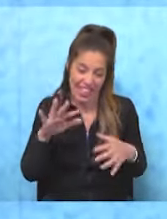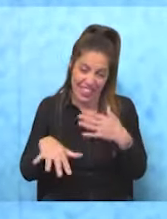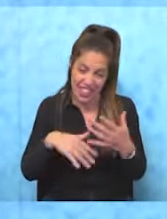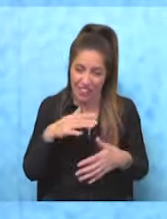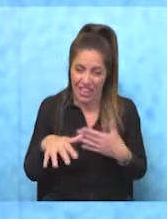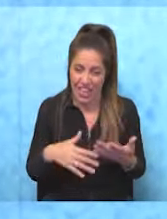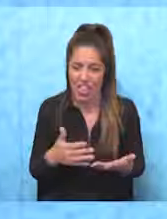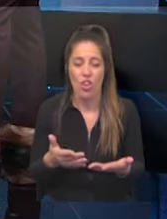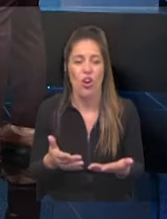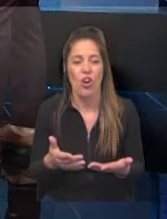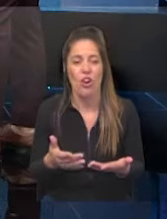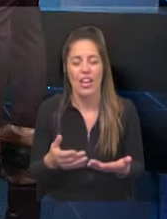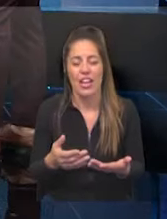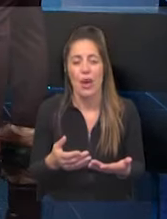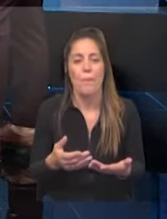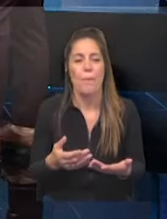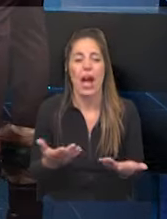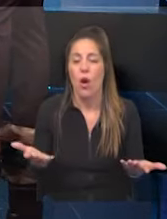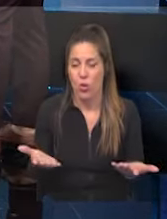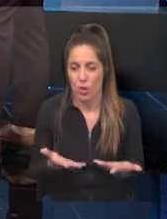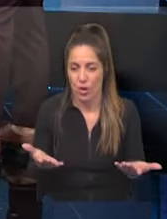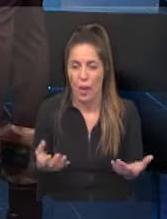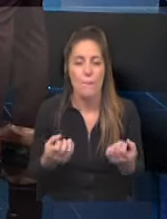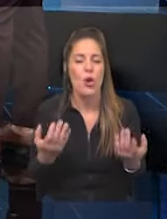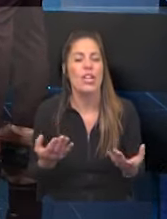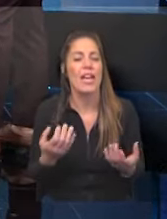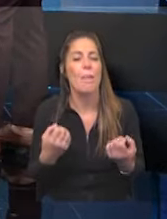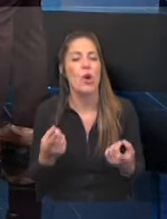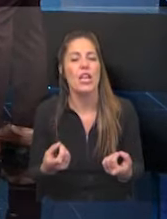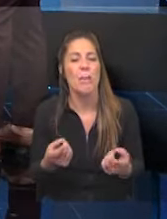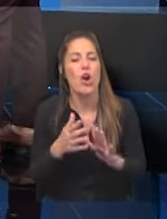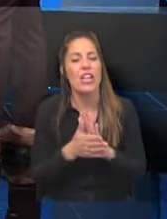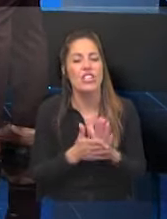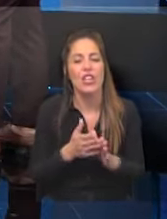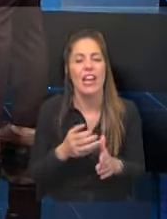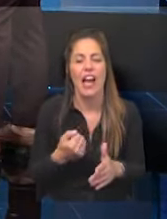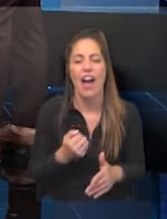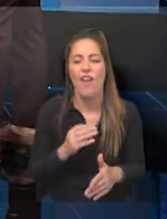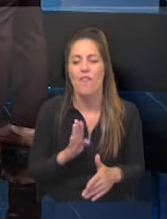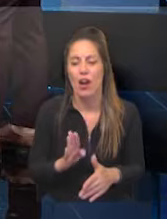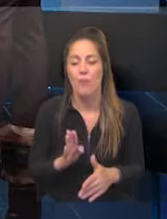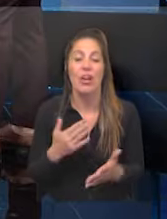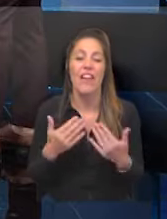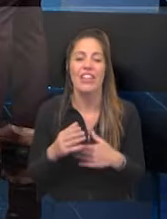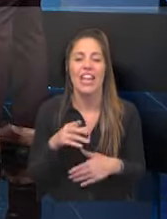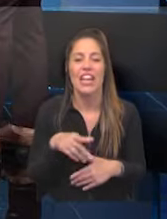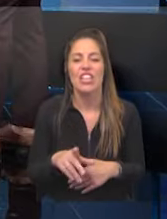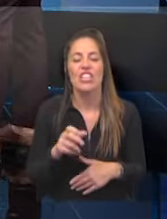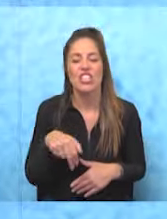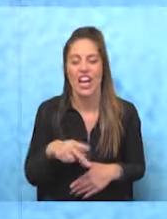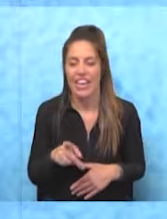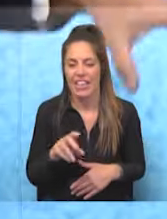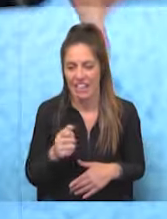parece esto conceptual esto es conceptual ahora por qué ponemos nacionalizar la saf por qué porque hablé de shangrilá shangrila